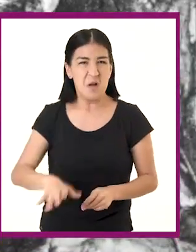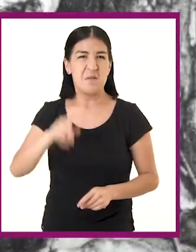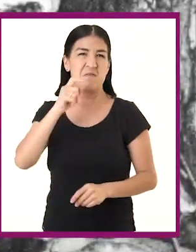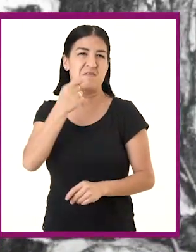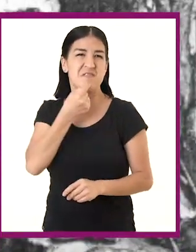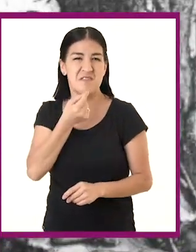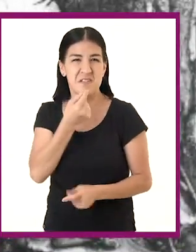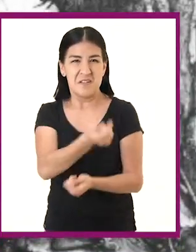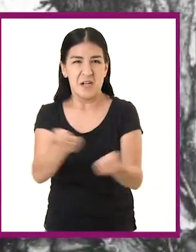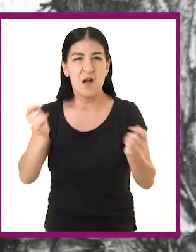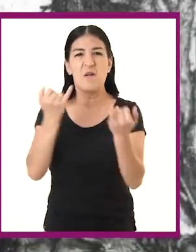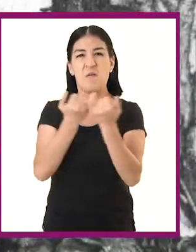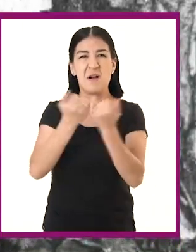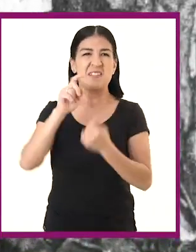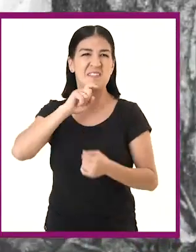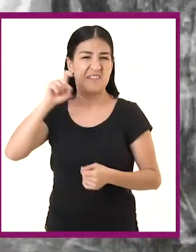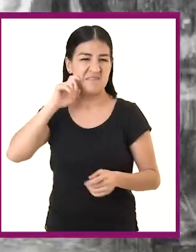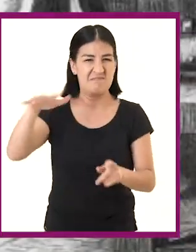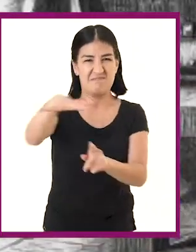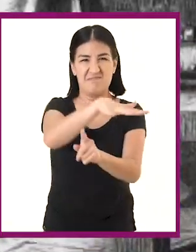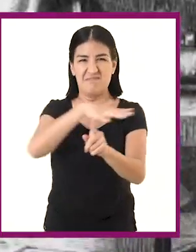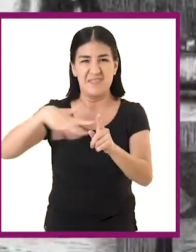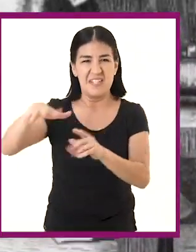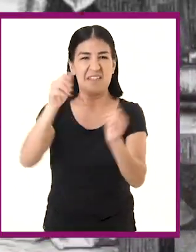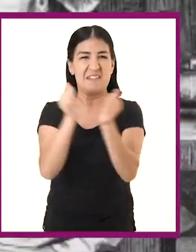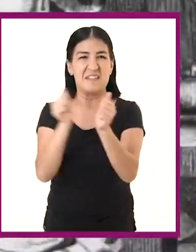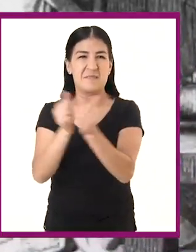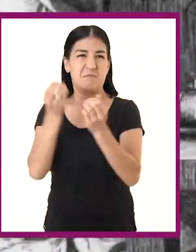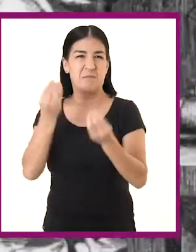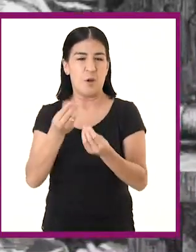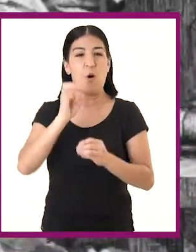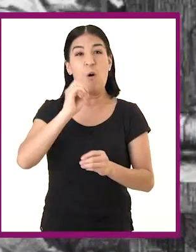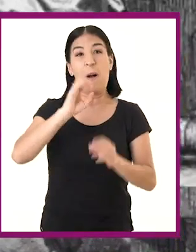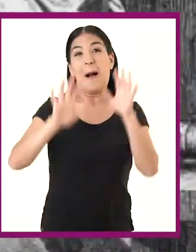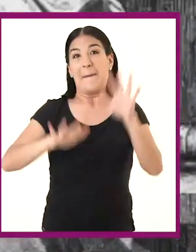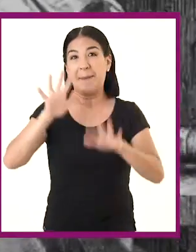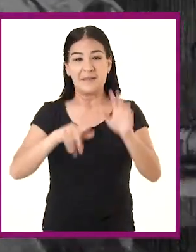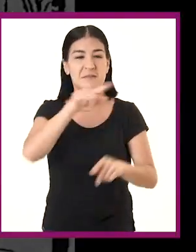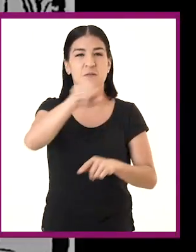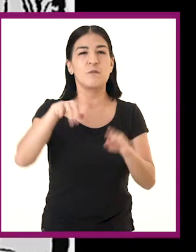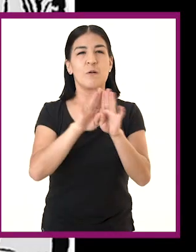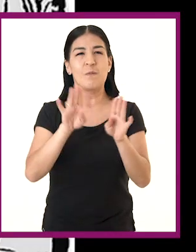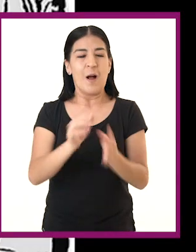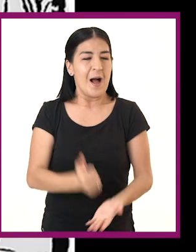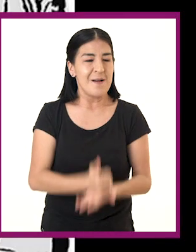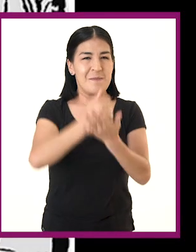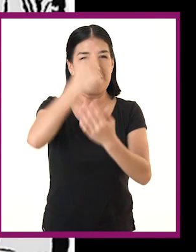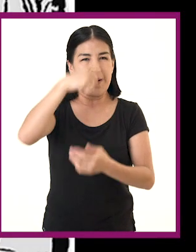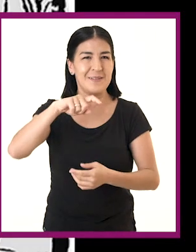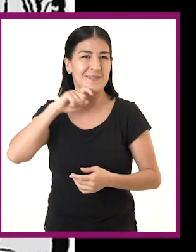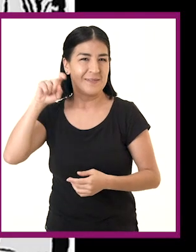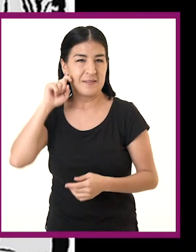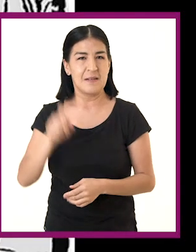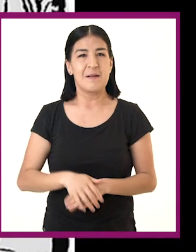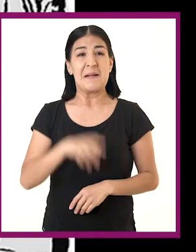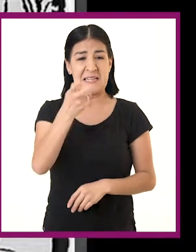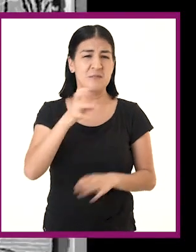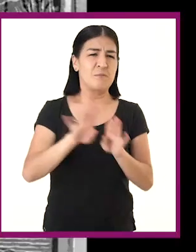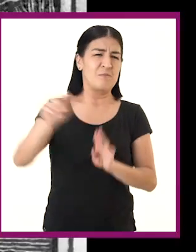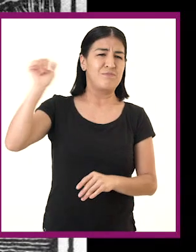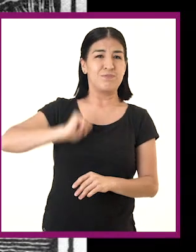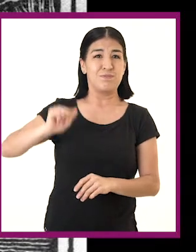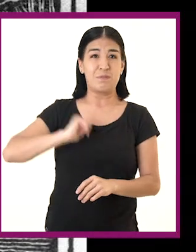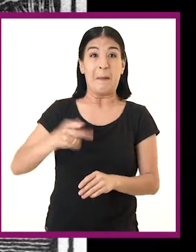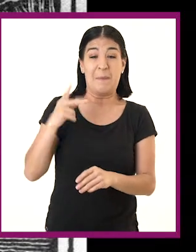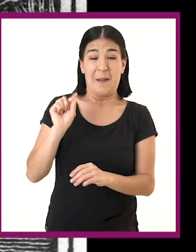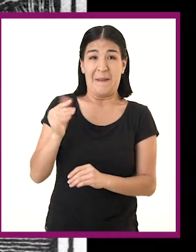protagonizar orgías o aquelarres y de proceder como sanadoras. Aunque esto nos parezca un pasado remoto, apenas